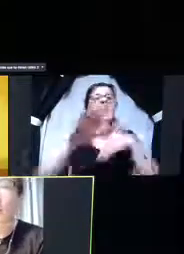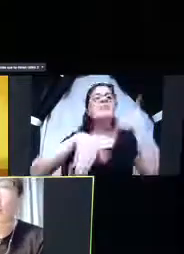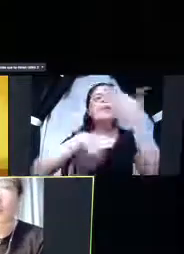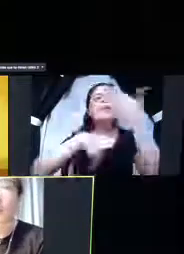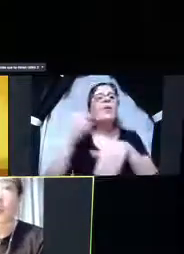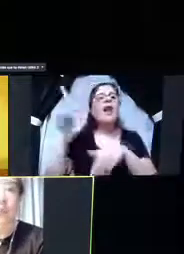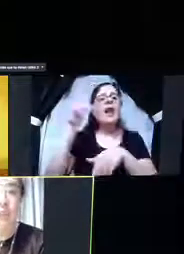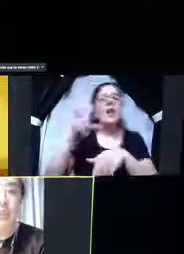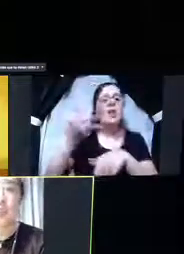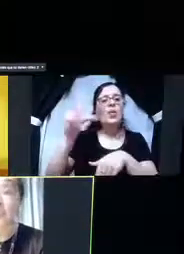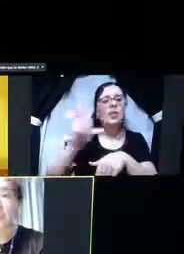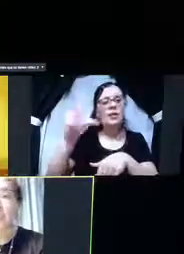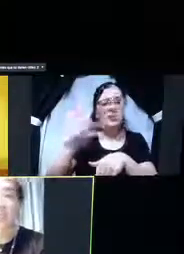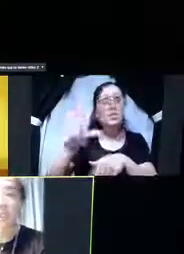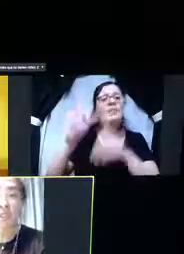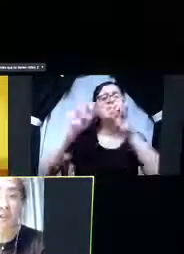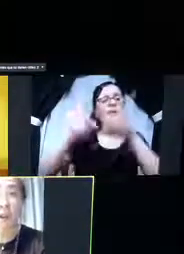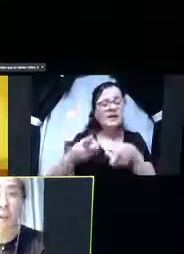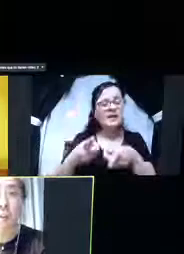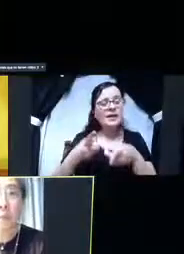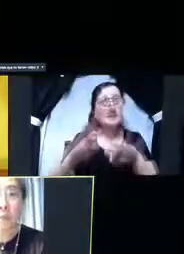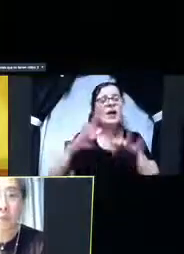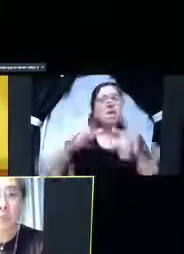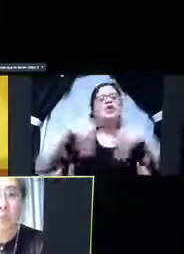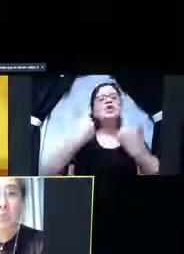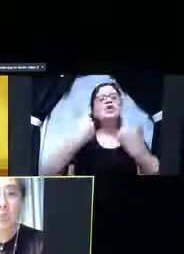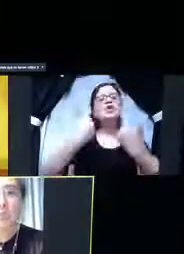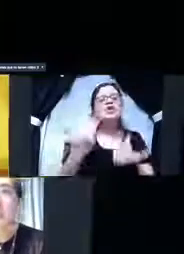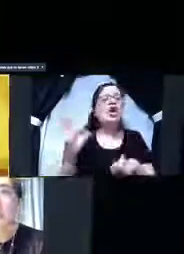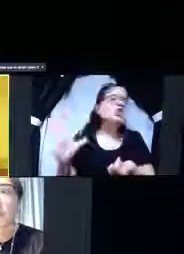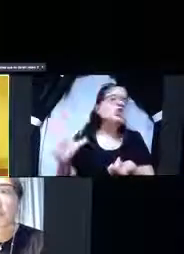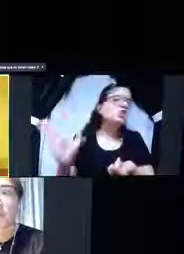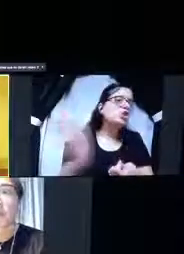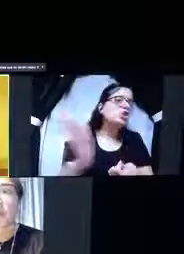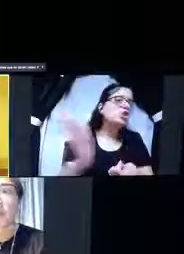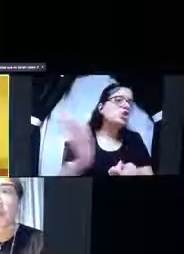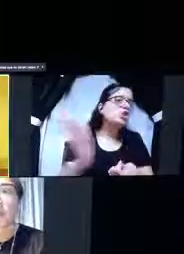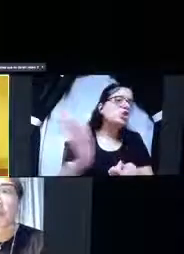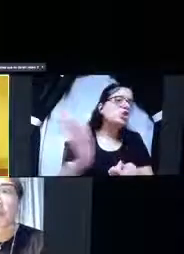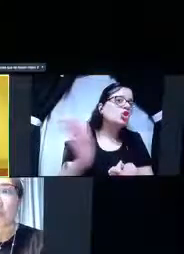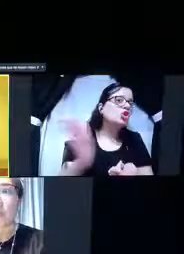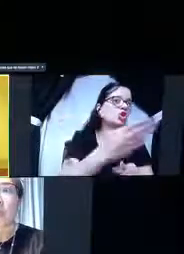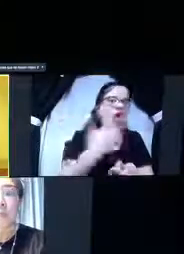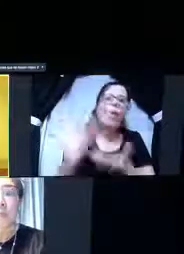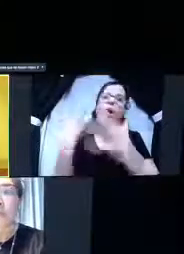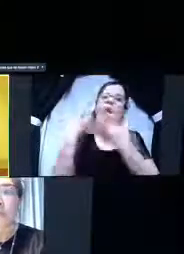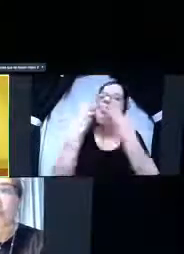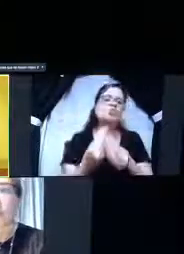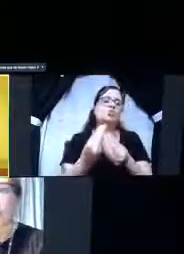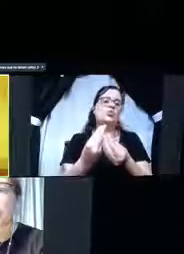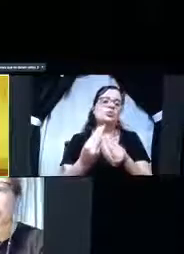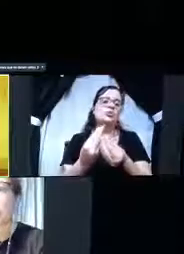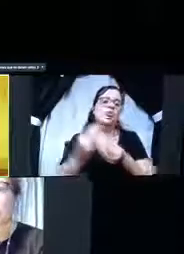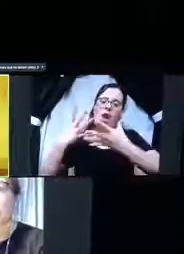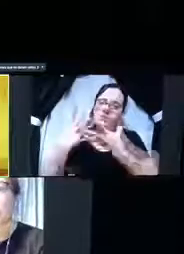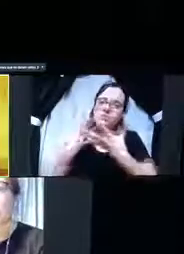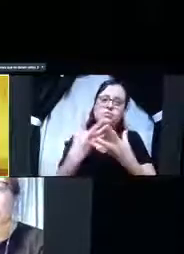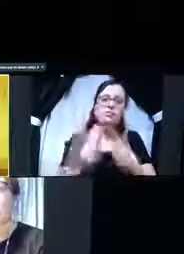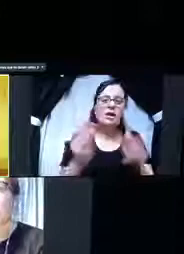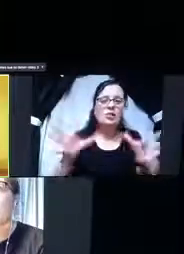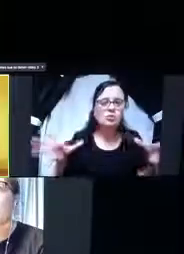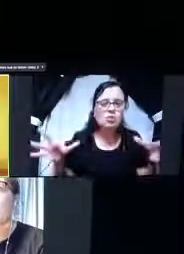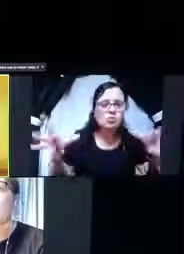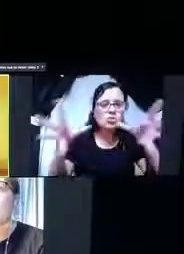no lo pudo lograr. Claro. Así que creo que son buenos complementos. Sí, además porque muchas veces